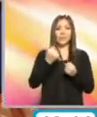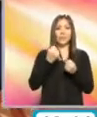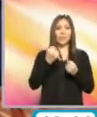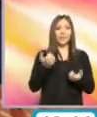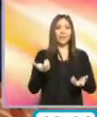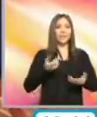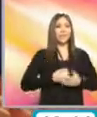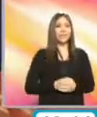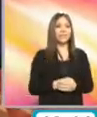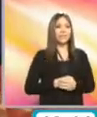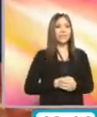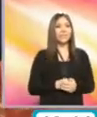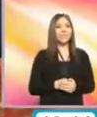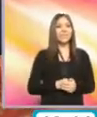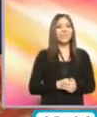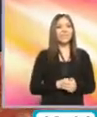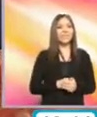tal?